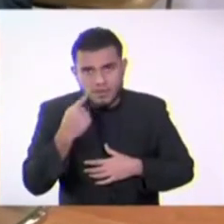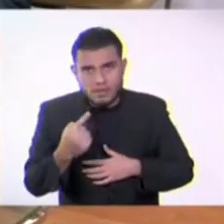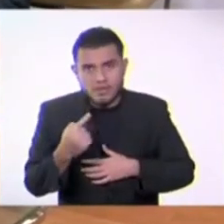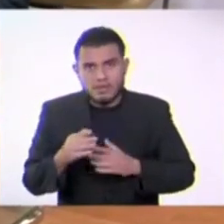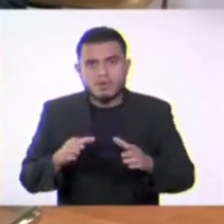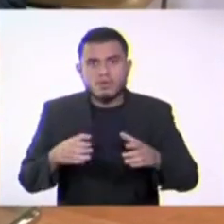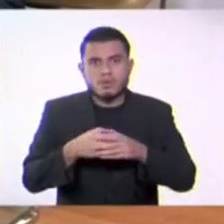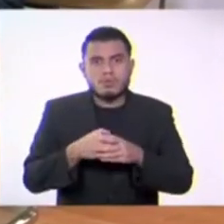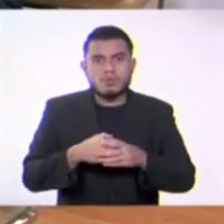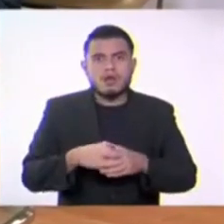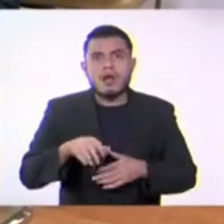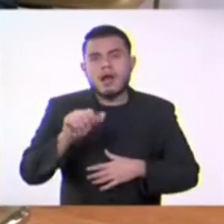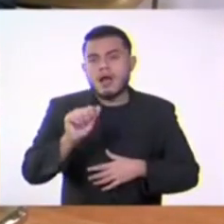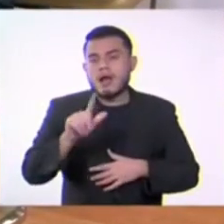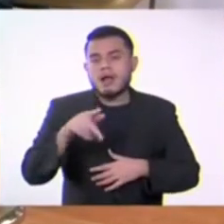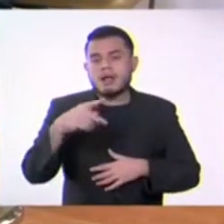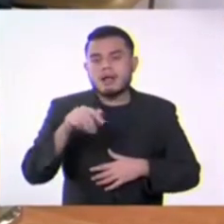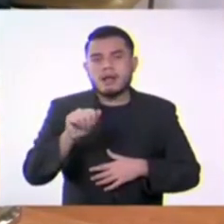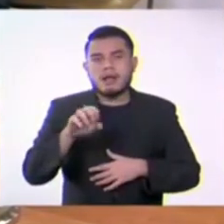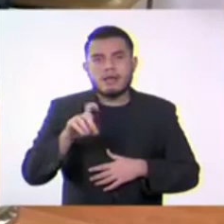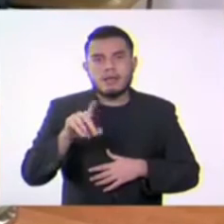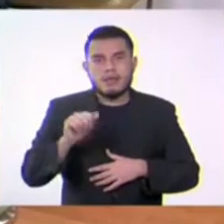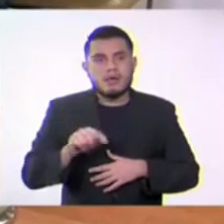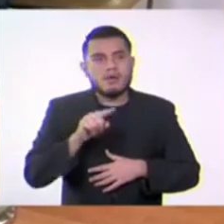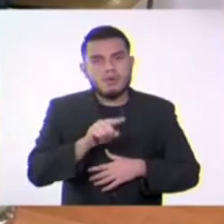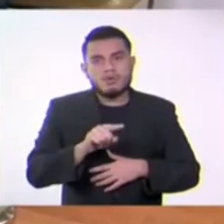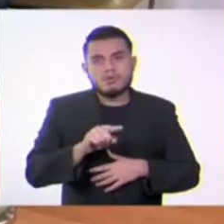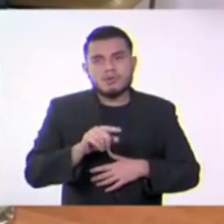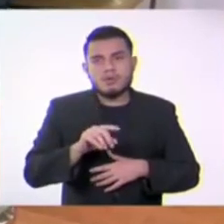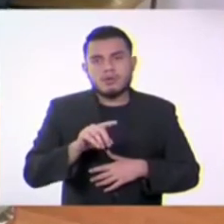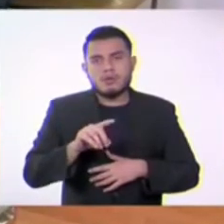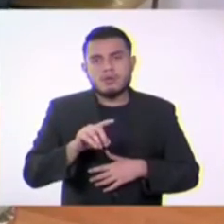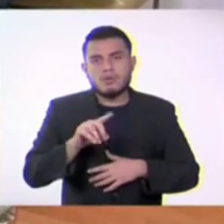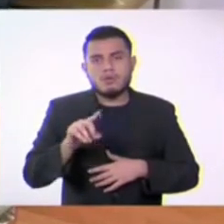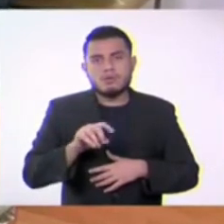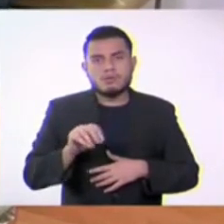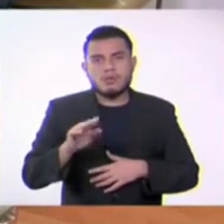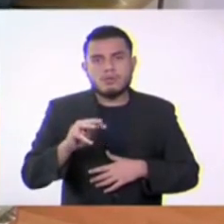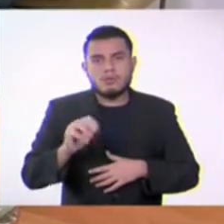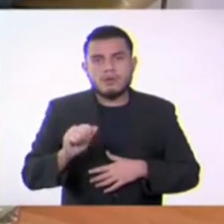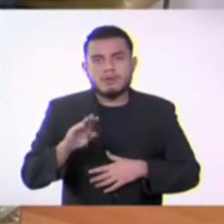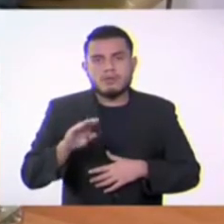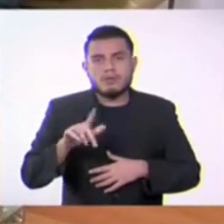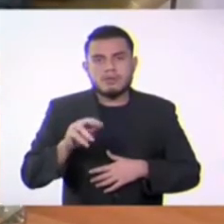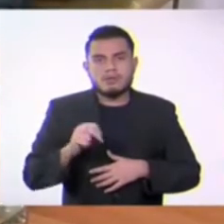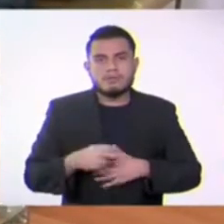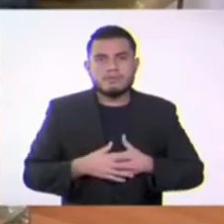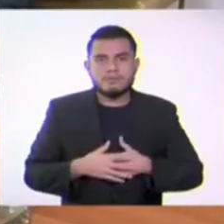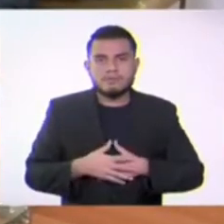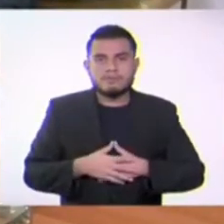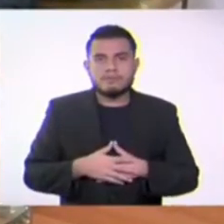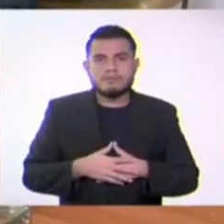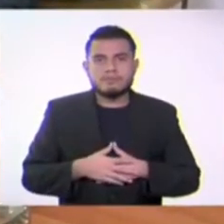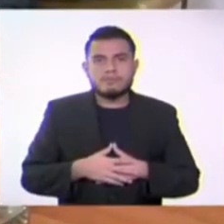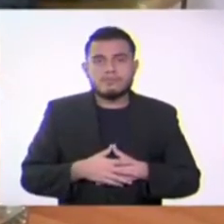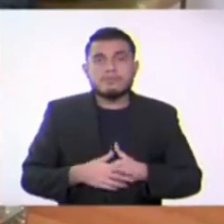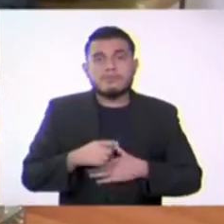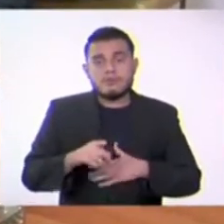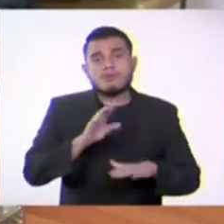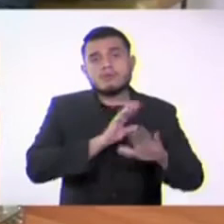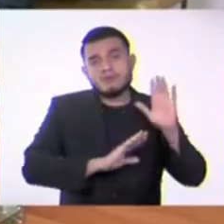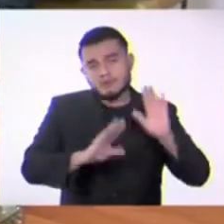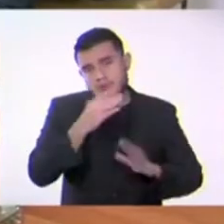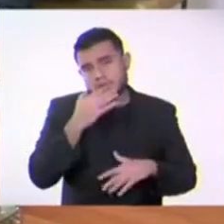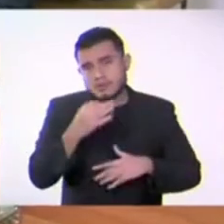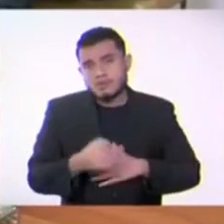grupo terrorista Al-Qaeda con su líder Osama Bin Laden. Teniendo en cuenta esos acontecimientos históricos que